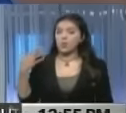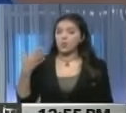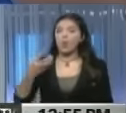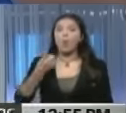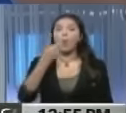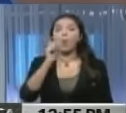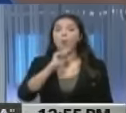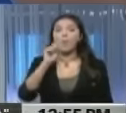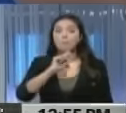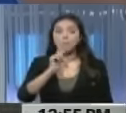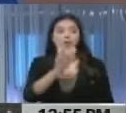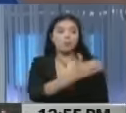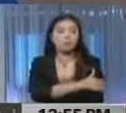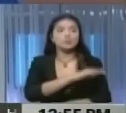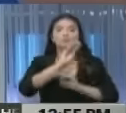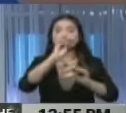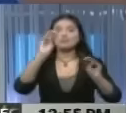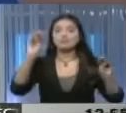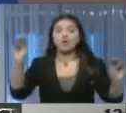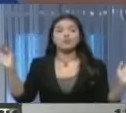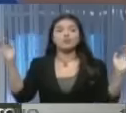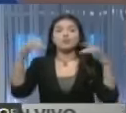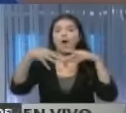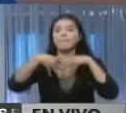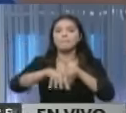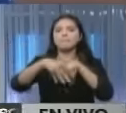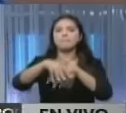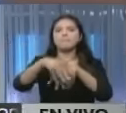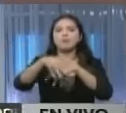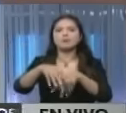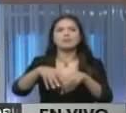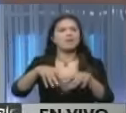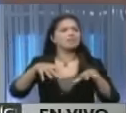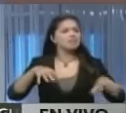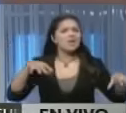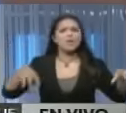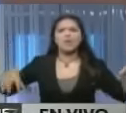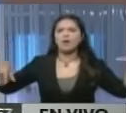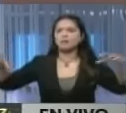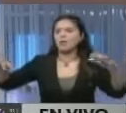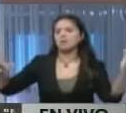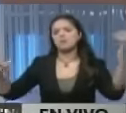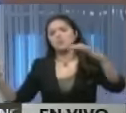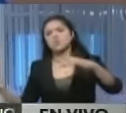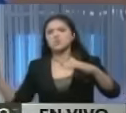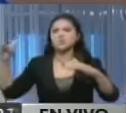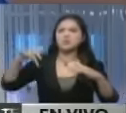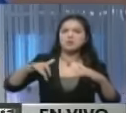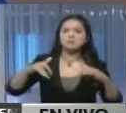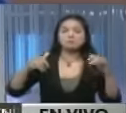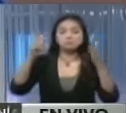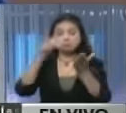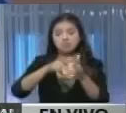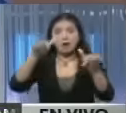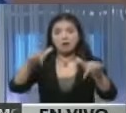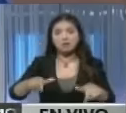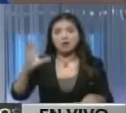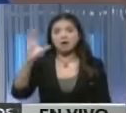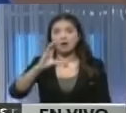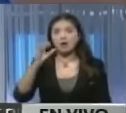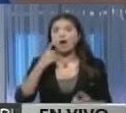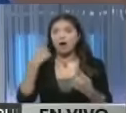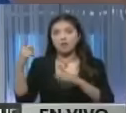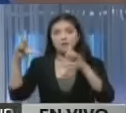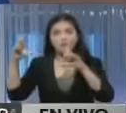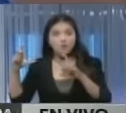venezolana convocó a una concentración. Vinieron de todas partes del país, se apersonaron, y allí están las